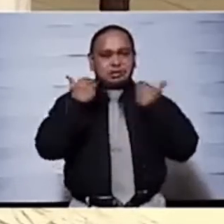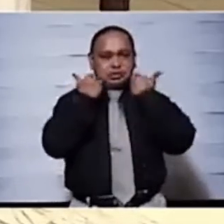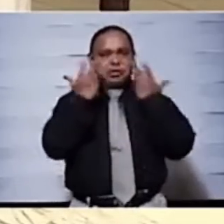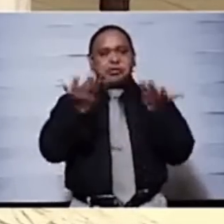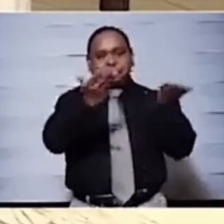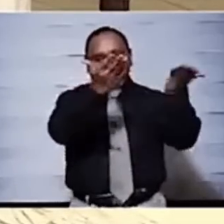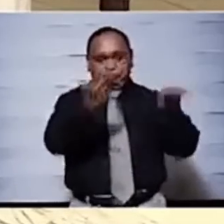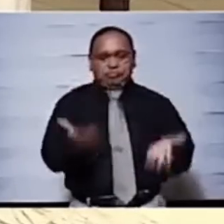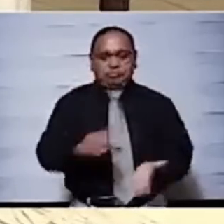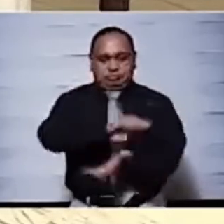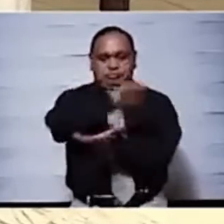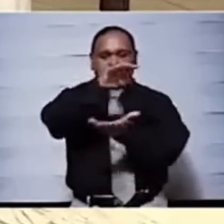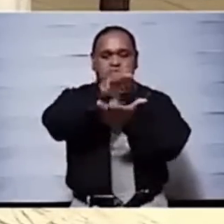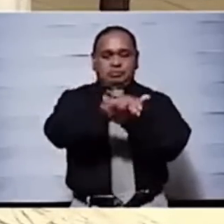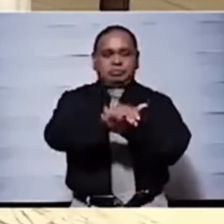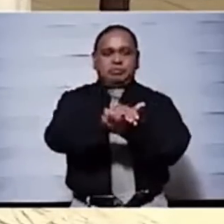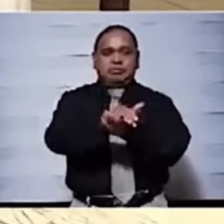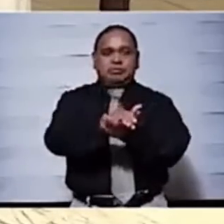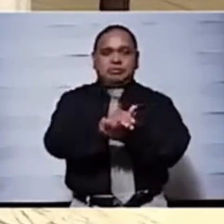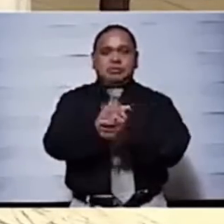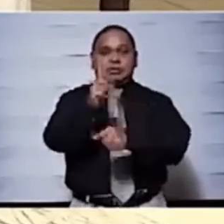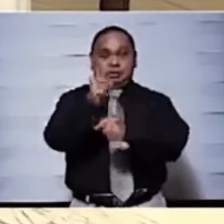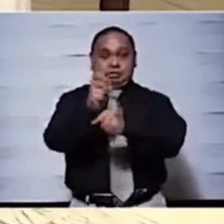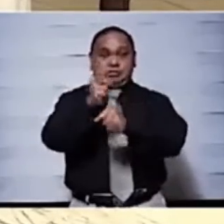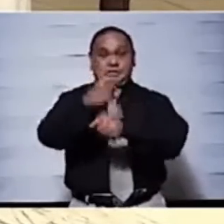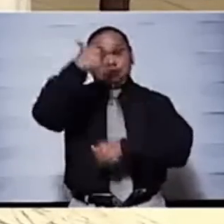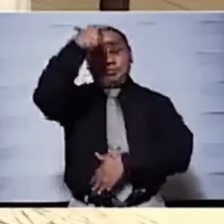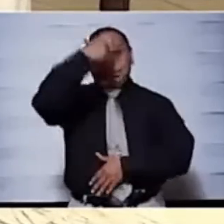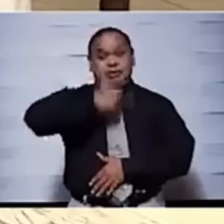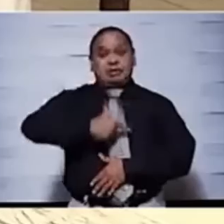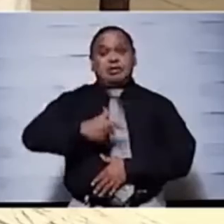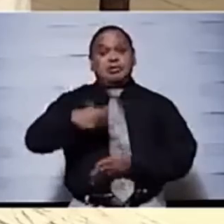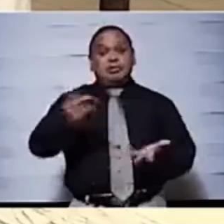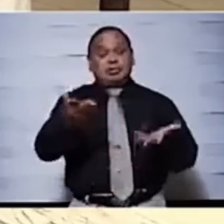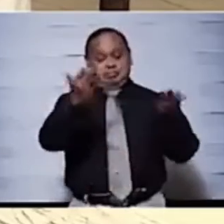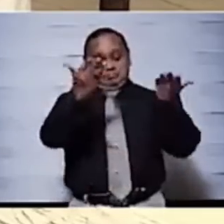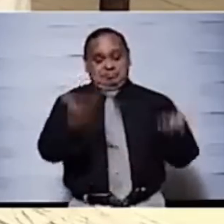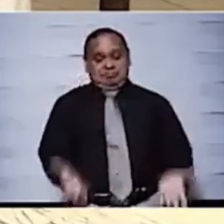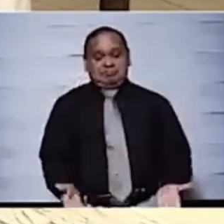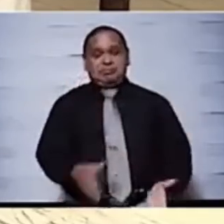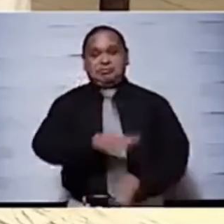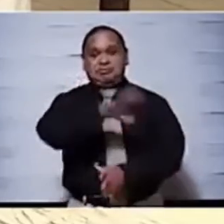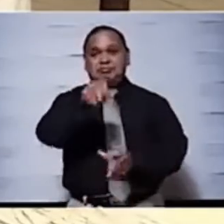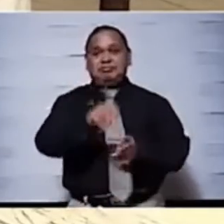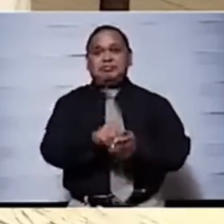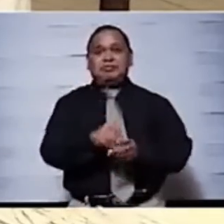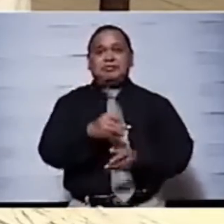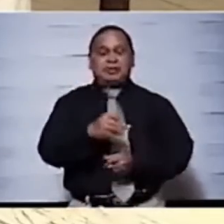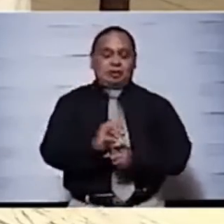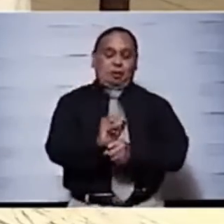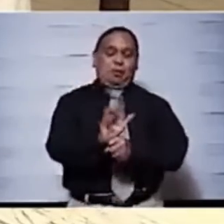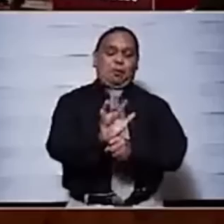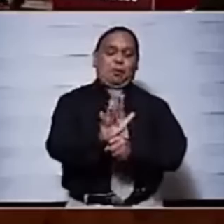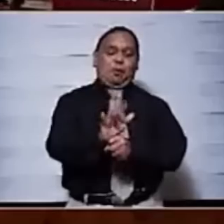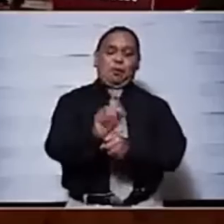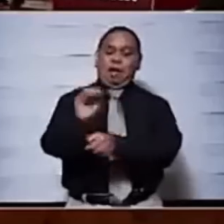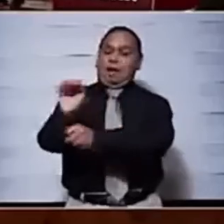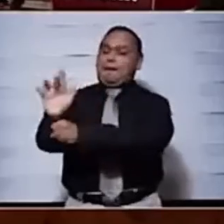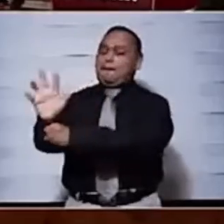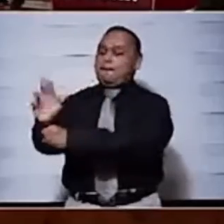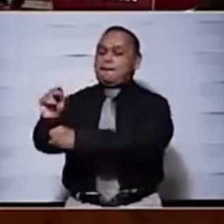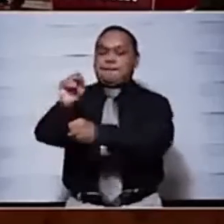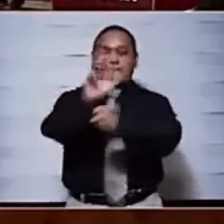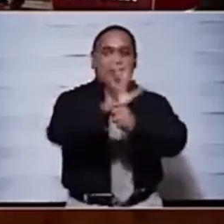chico que se quiera casar, que se venga a pasar su primera noche, ¿no? Y aquí le vamos a poner todo de velas, le vamos a poner música para